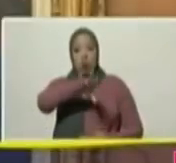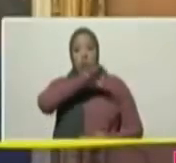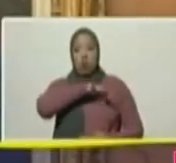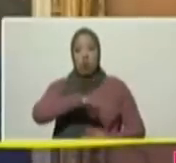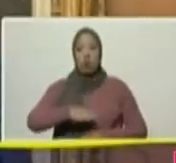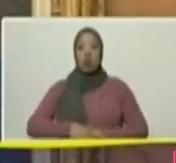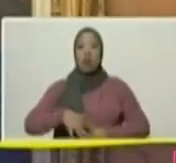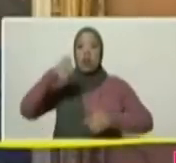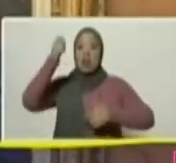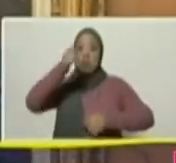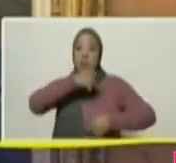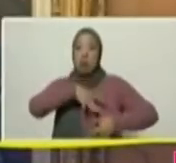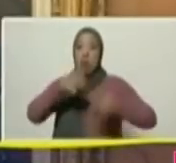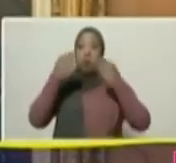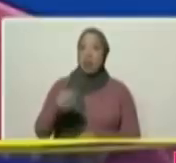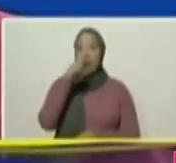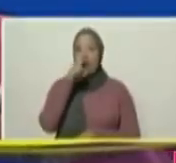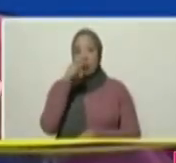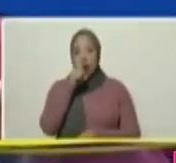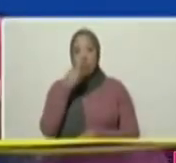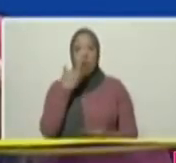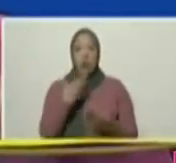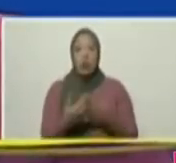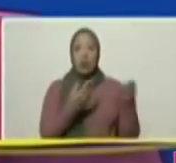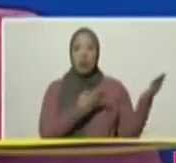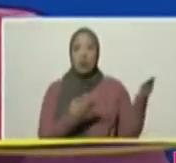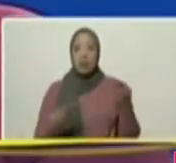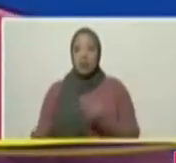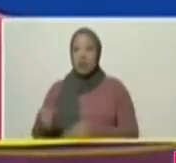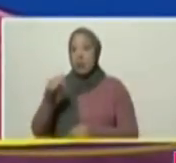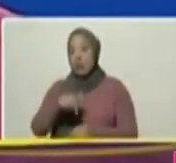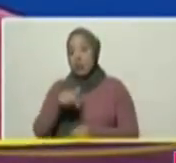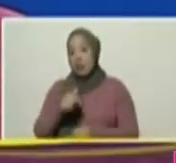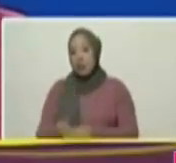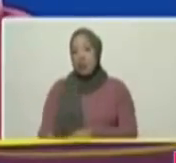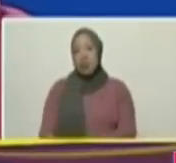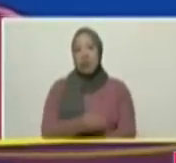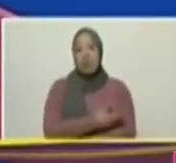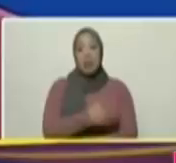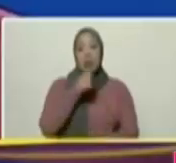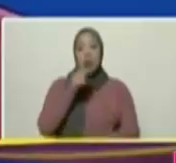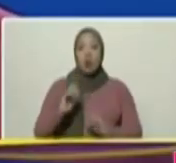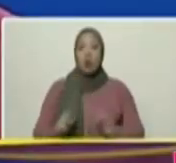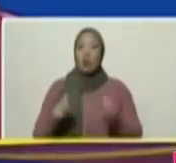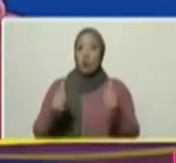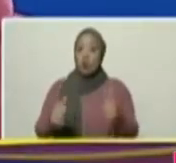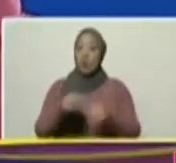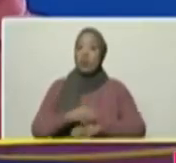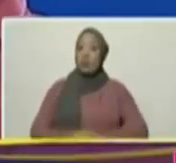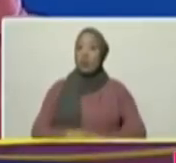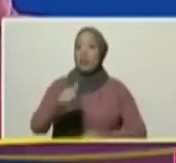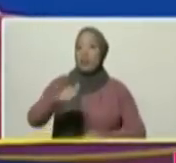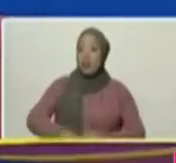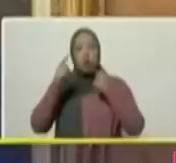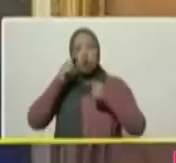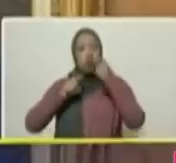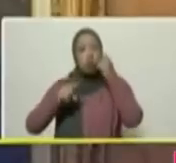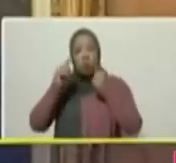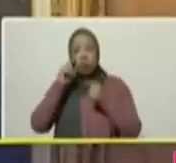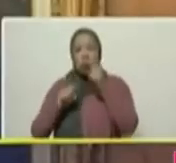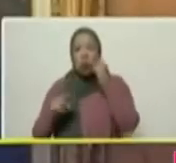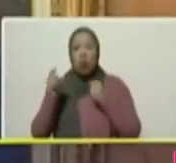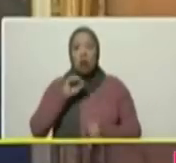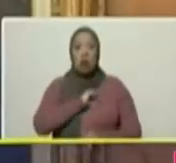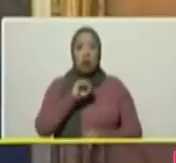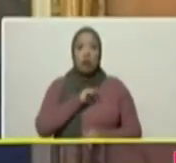anteriormente en otras oportunidades al servicio de gobiernos extranjeros para llevar adelante golpes de Estado. También criticó, dijo,